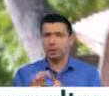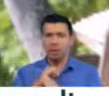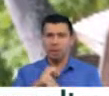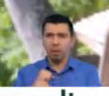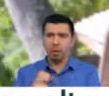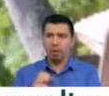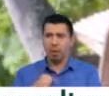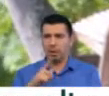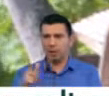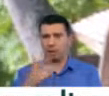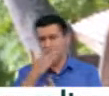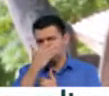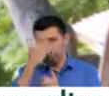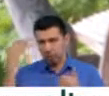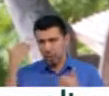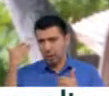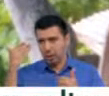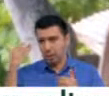las guerrillas.